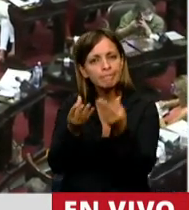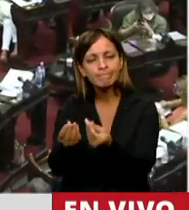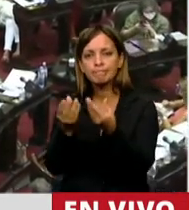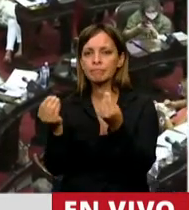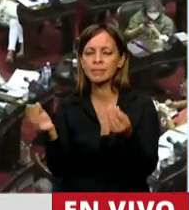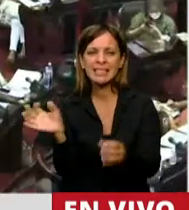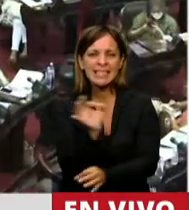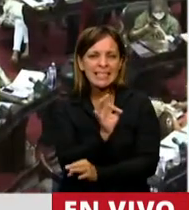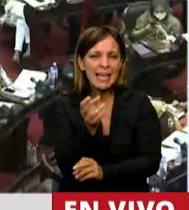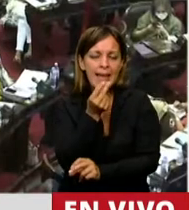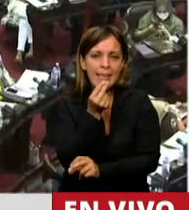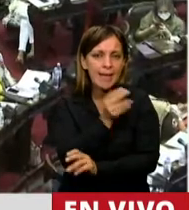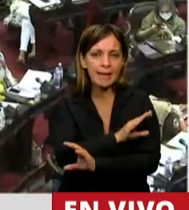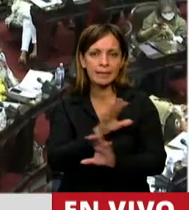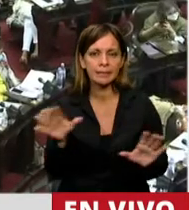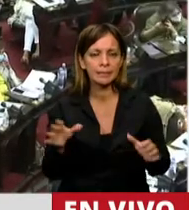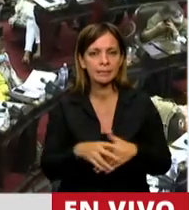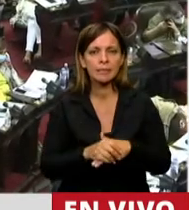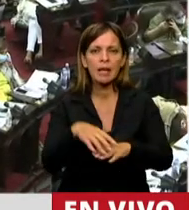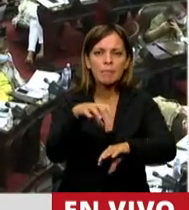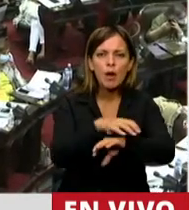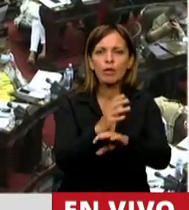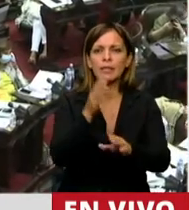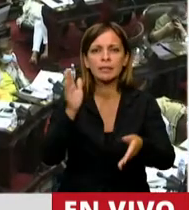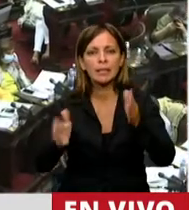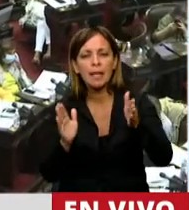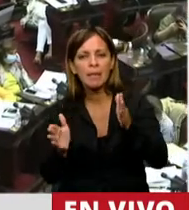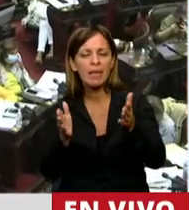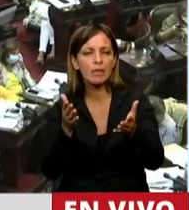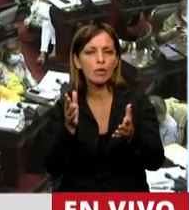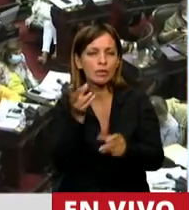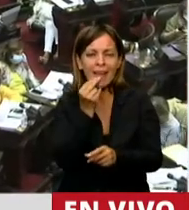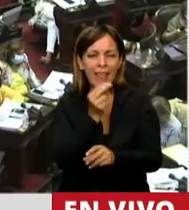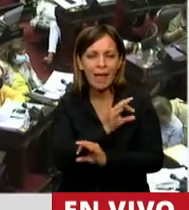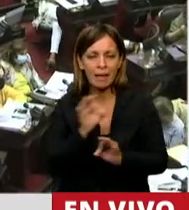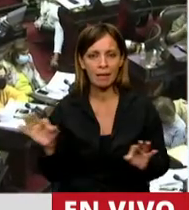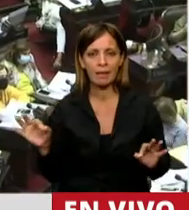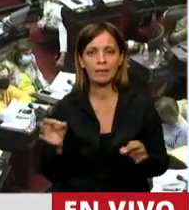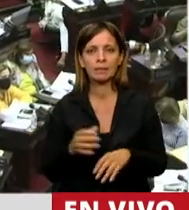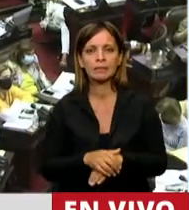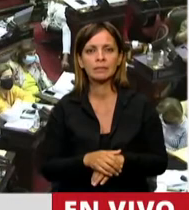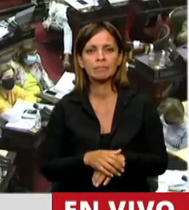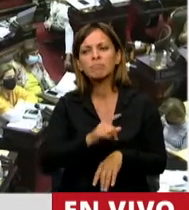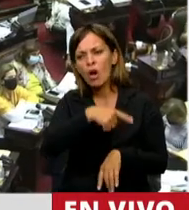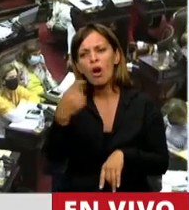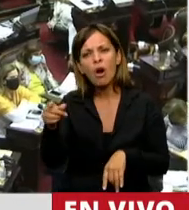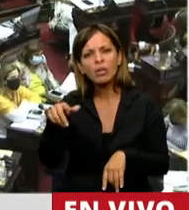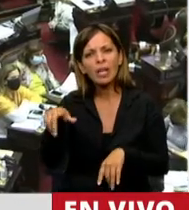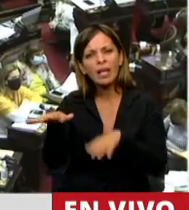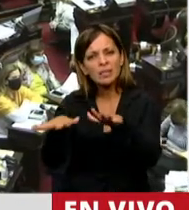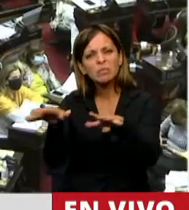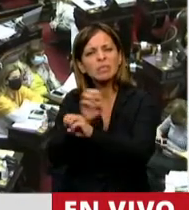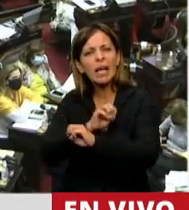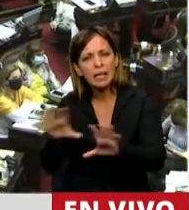psicológicos, para las prótesis, para las rehabilitaciones. Como en muchas otras tragedias, contamos hoy a 9 años